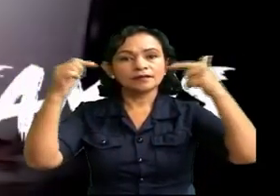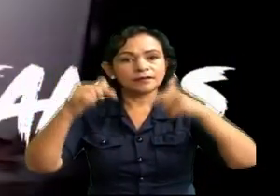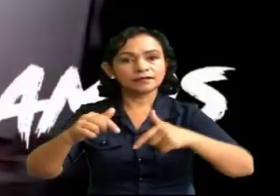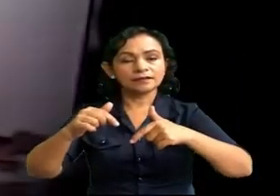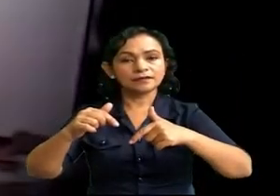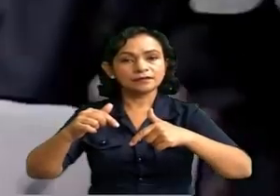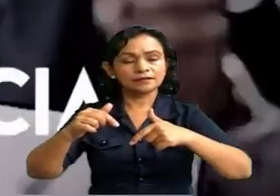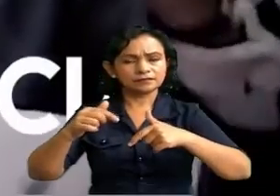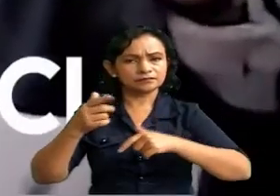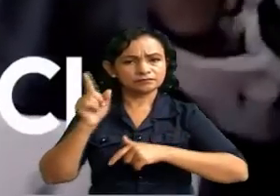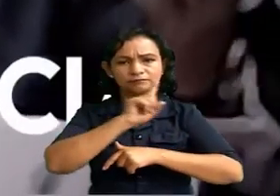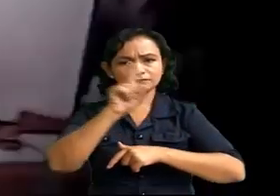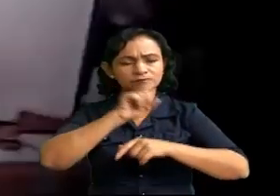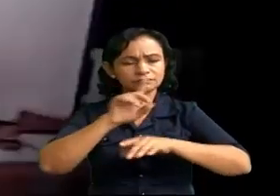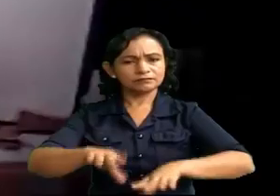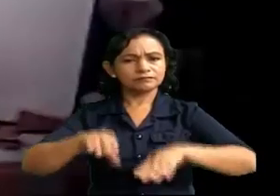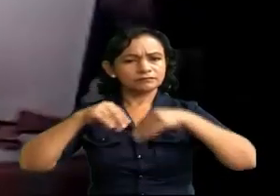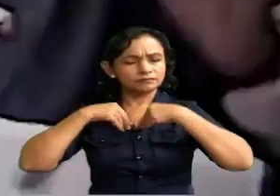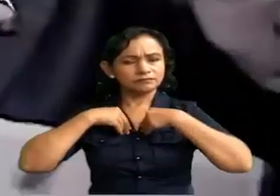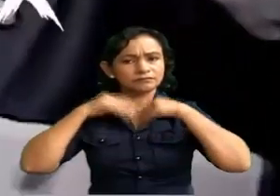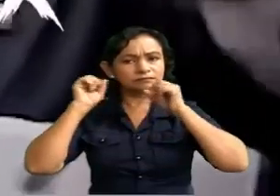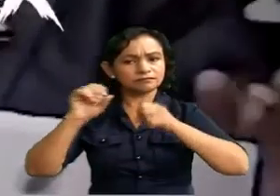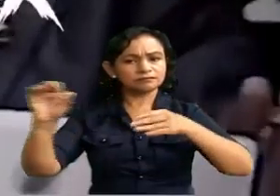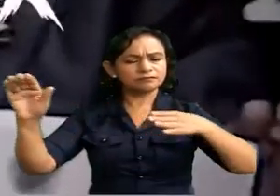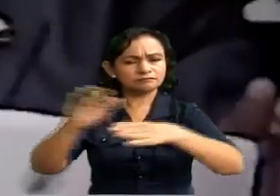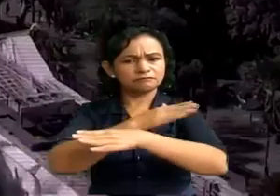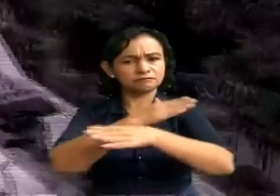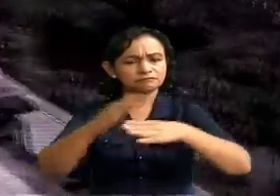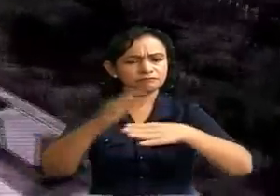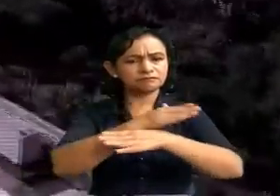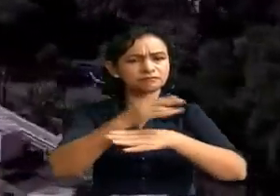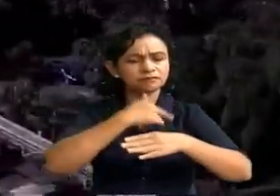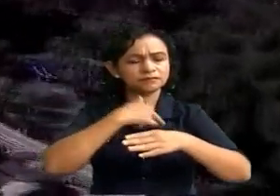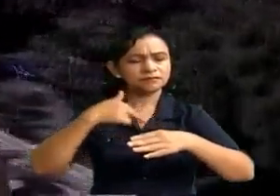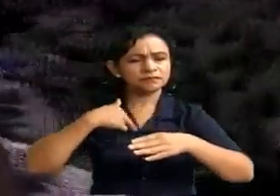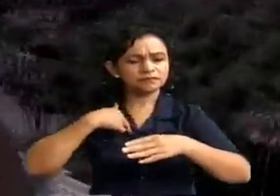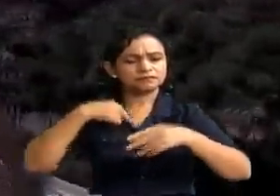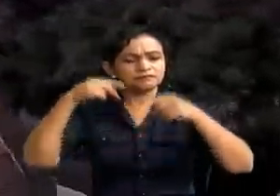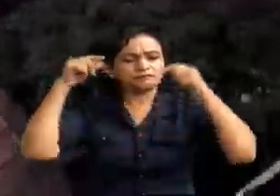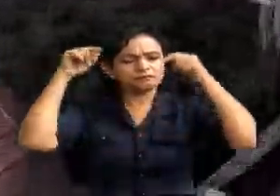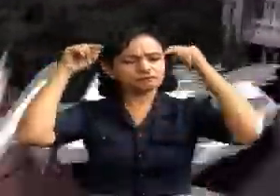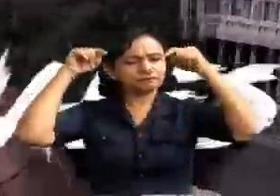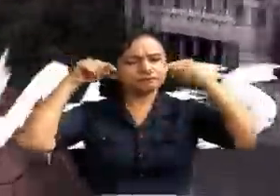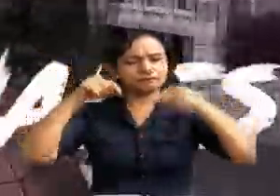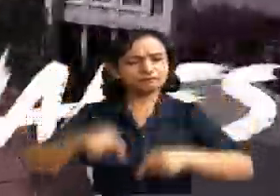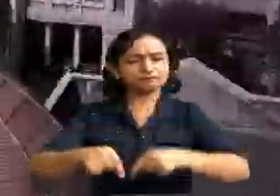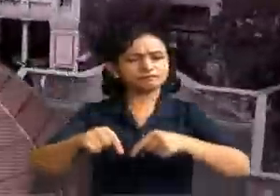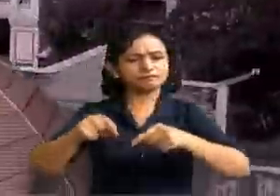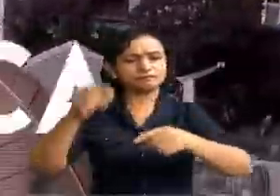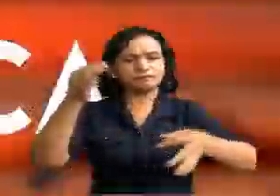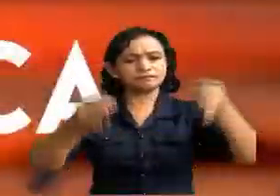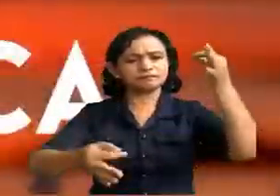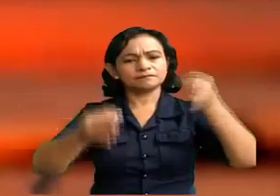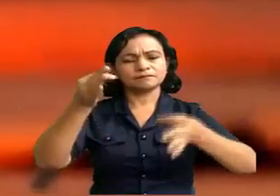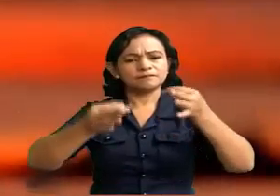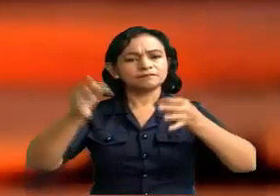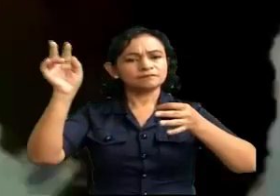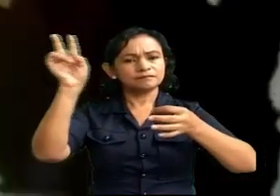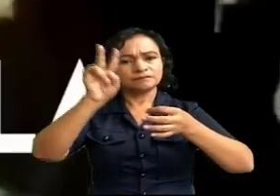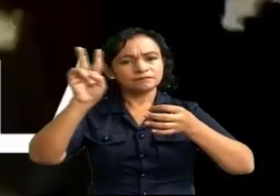no lo aceptamos. La diferencia que pueda haber con cualquier socio se va a saldar en los tribunales de la